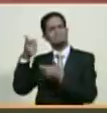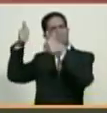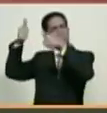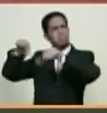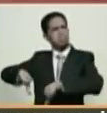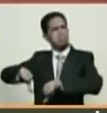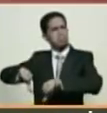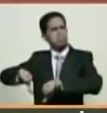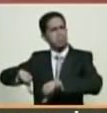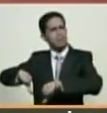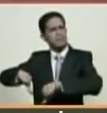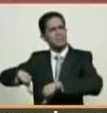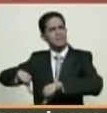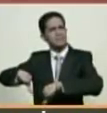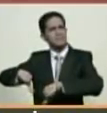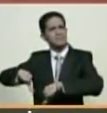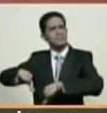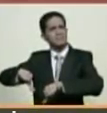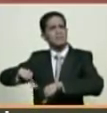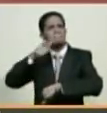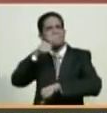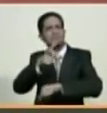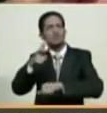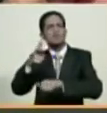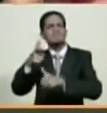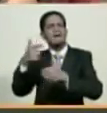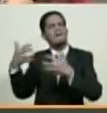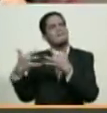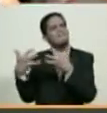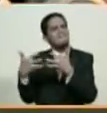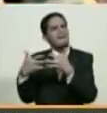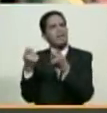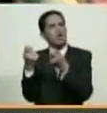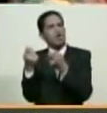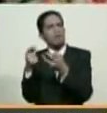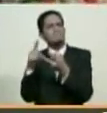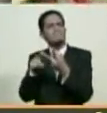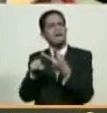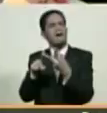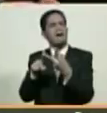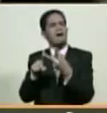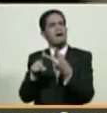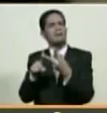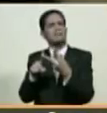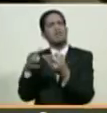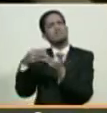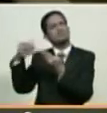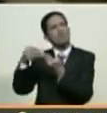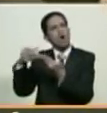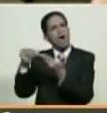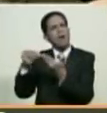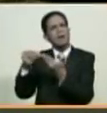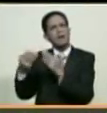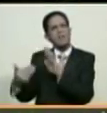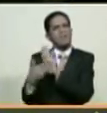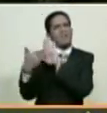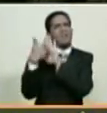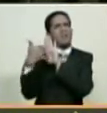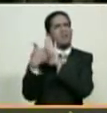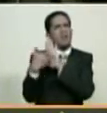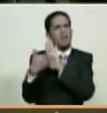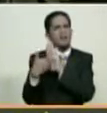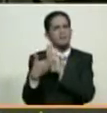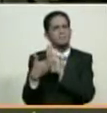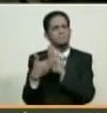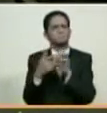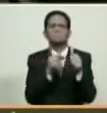especuladores, que había sido aniquilado por los actores de la guerra económica, que había sido aniquilado por el dólar Cúcuta. Lo primero del programa de